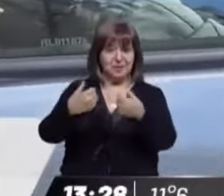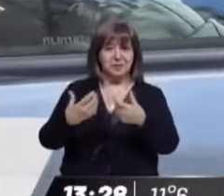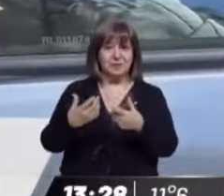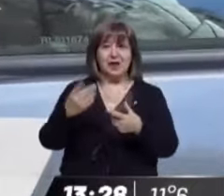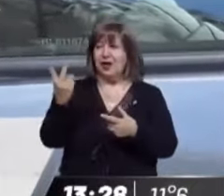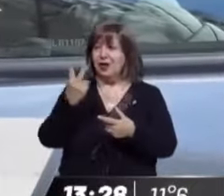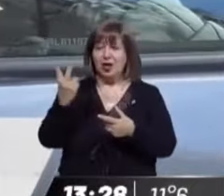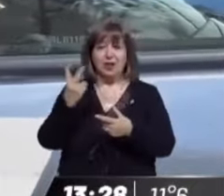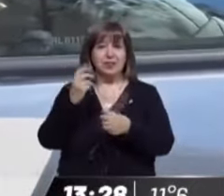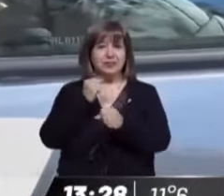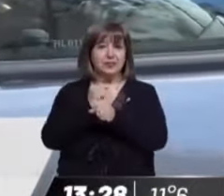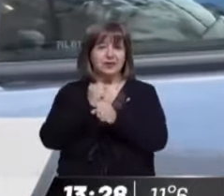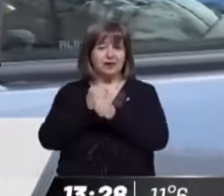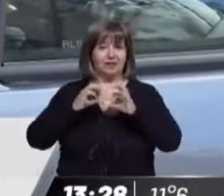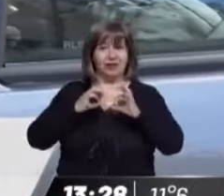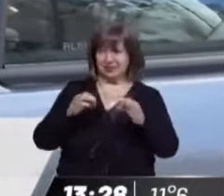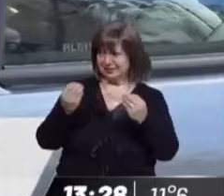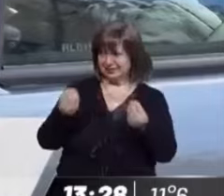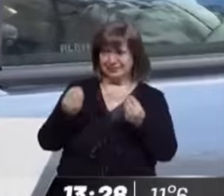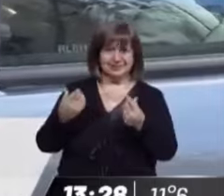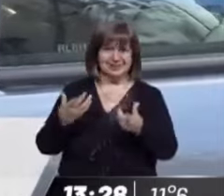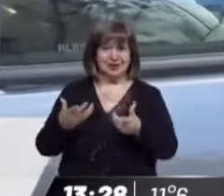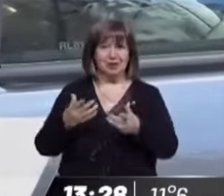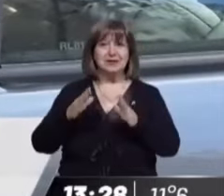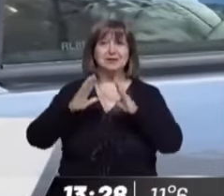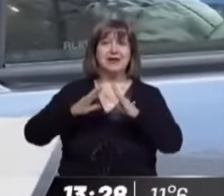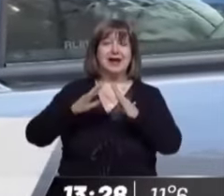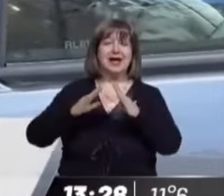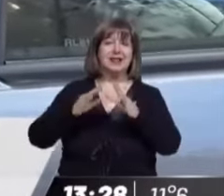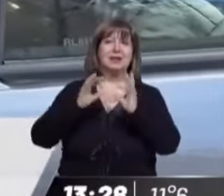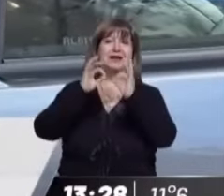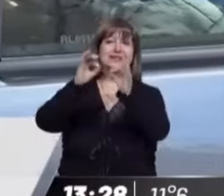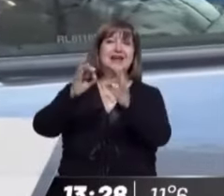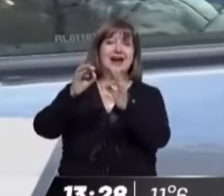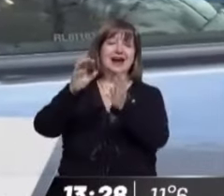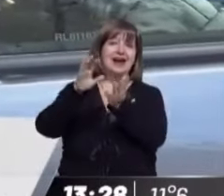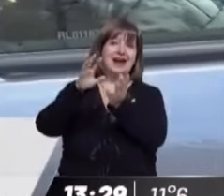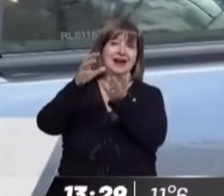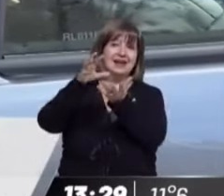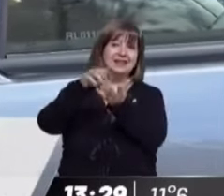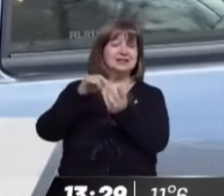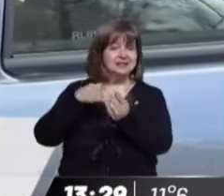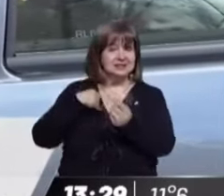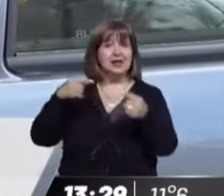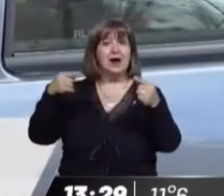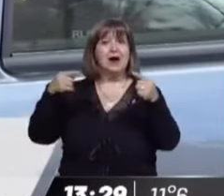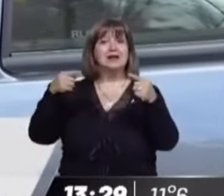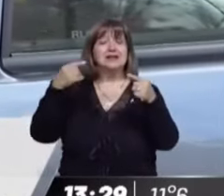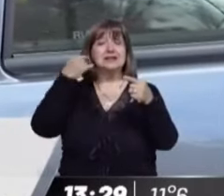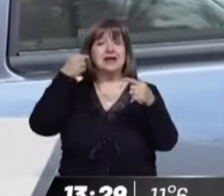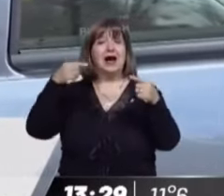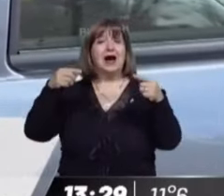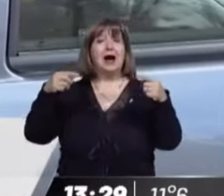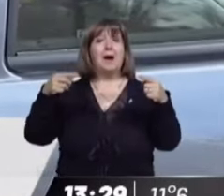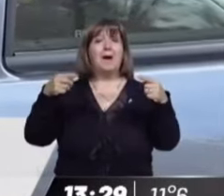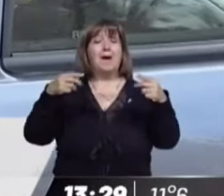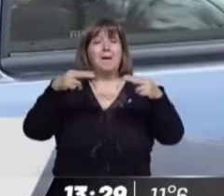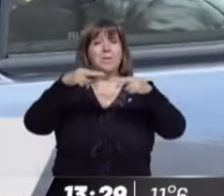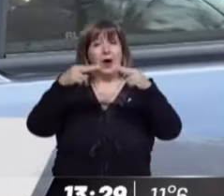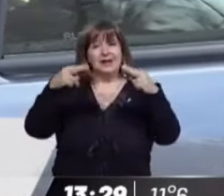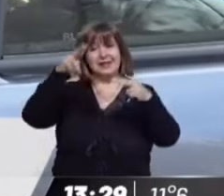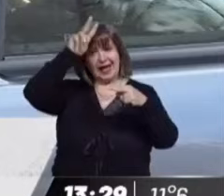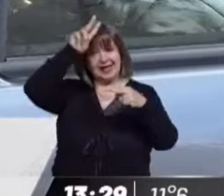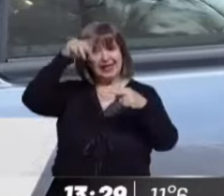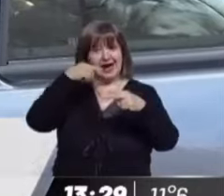está trabajando un 10 semana y está esperando para llegar a la nieve Sí así es vamos a punte de l inca nos avisaron que van a abrir ahora el camino que pasaron las